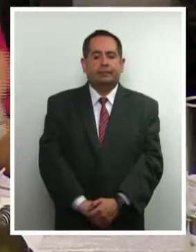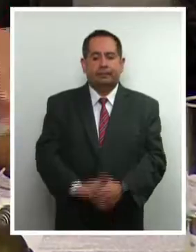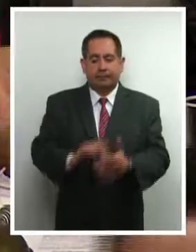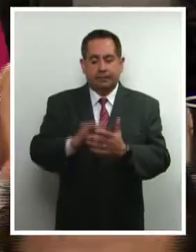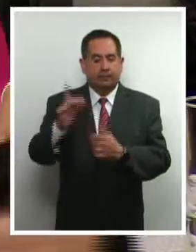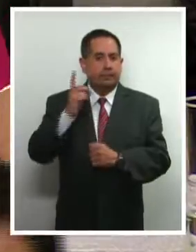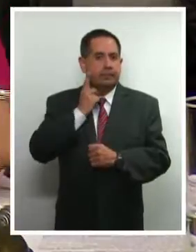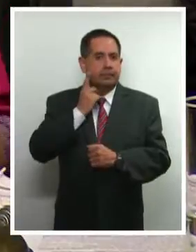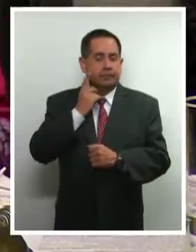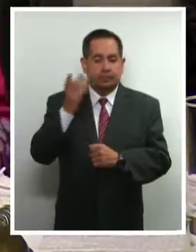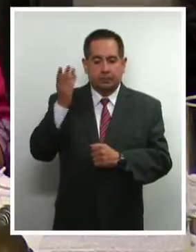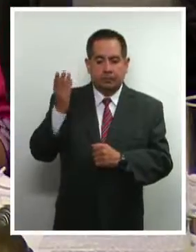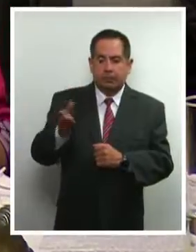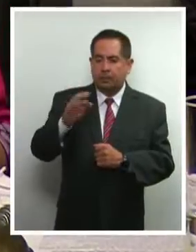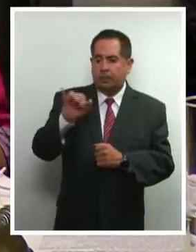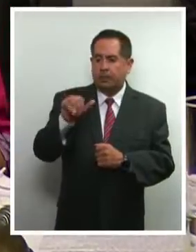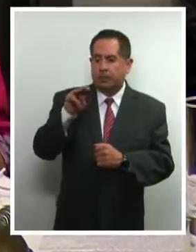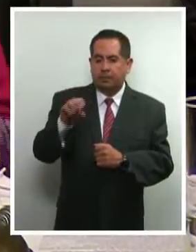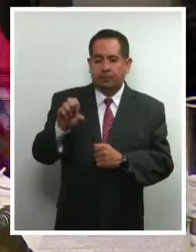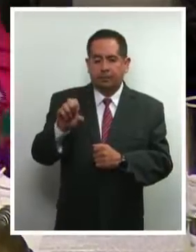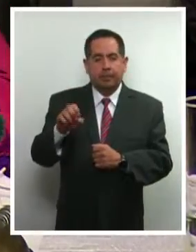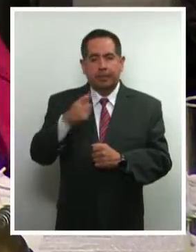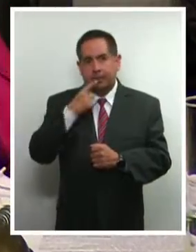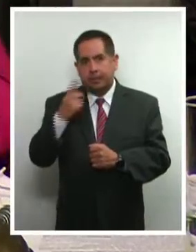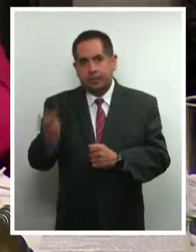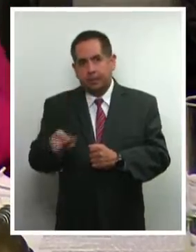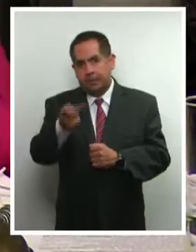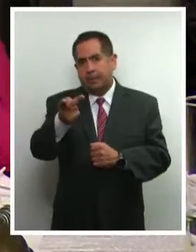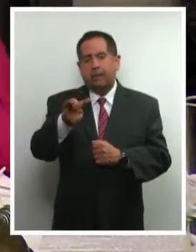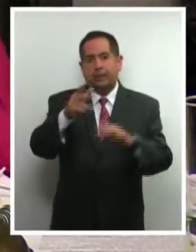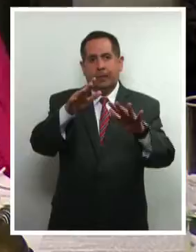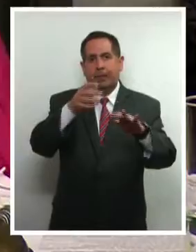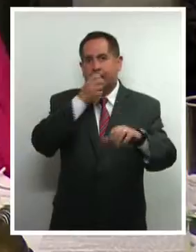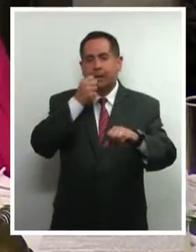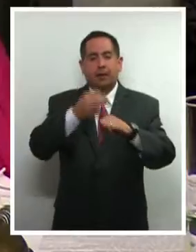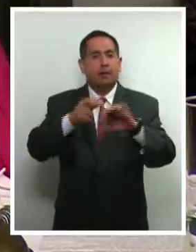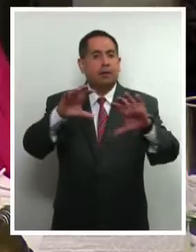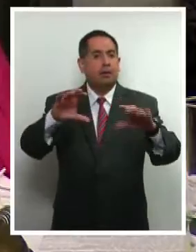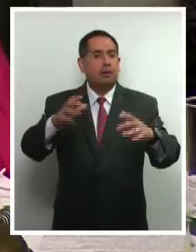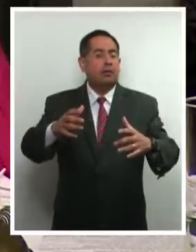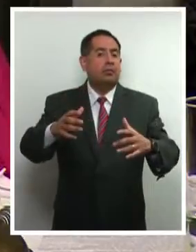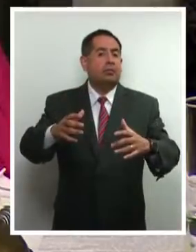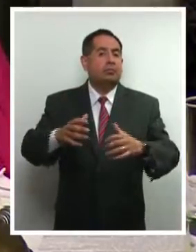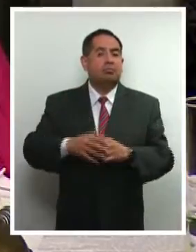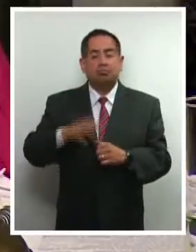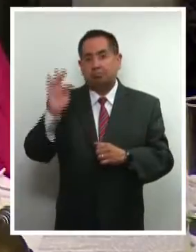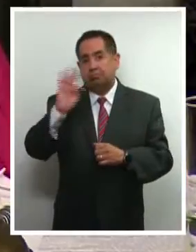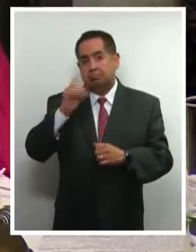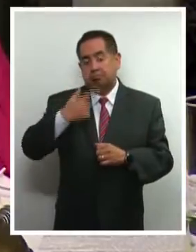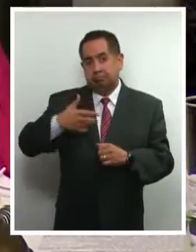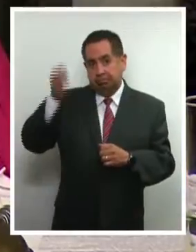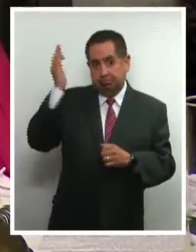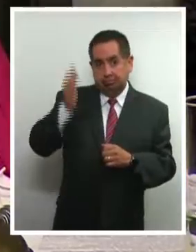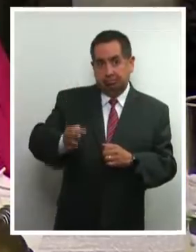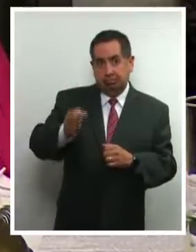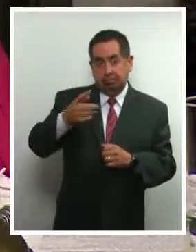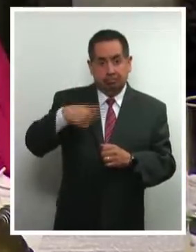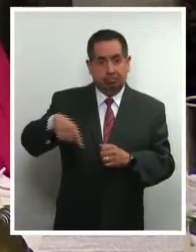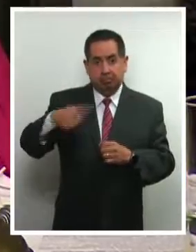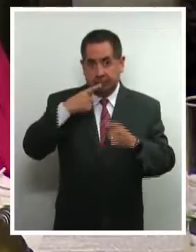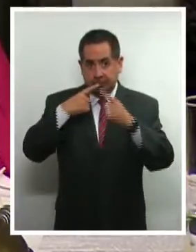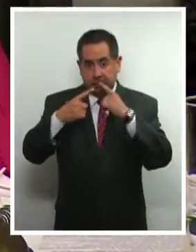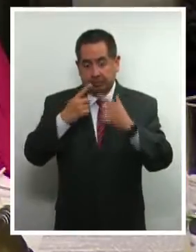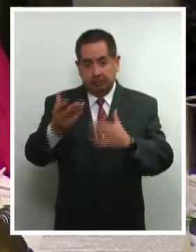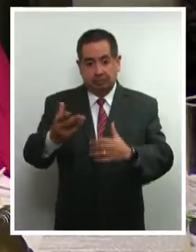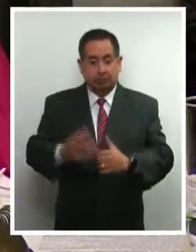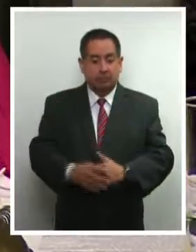Gracias, diputado Jaime Cárdenas. Consulte a la Secretaría si se acepta a